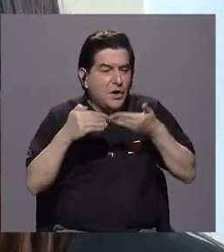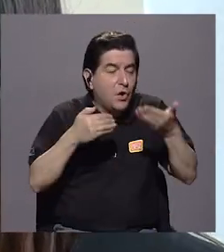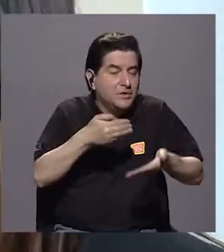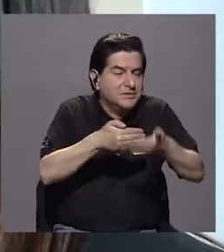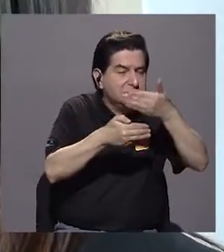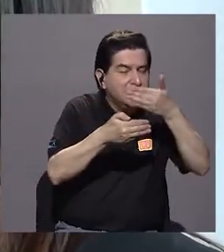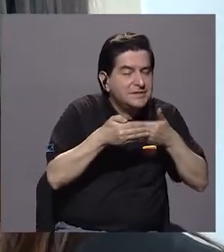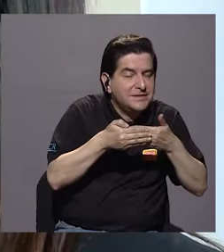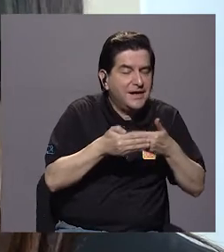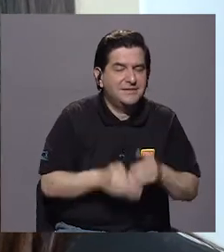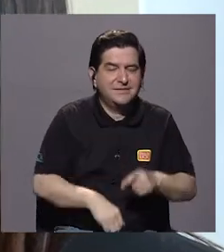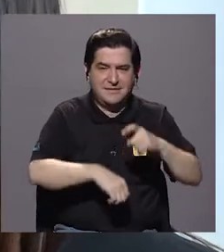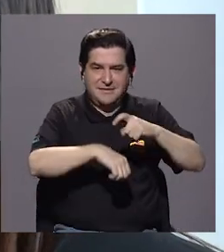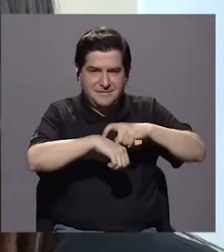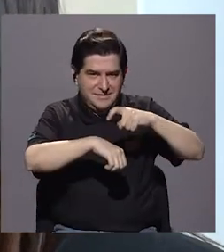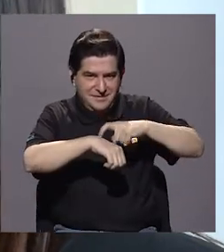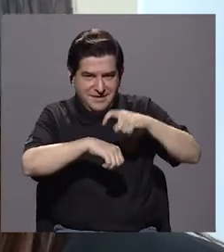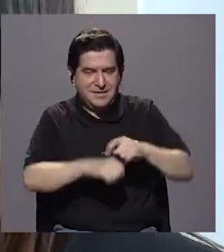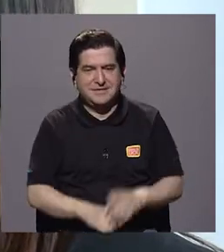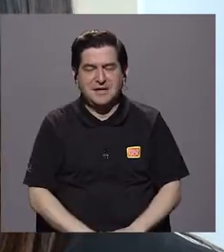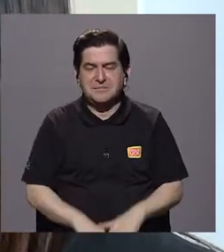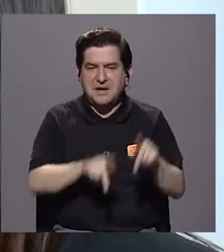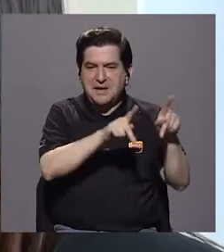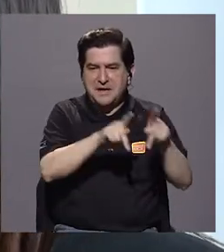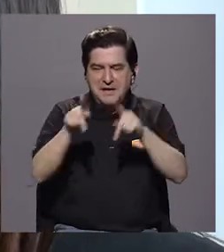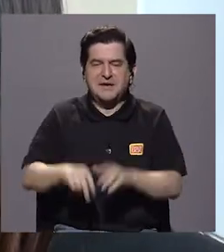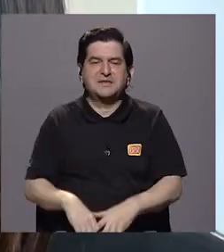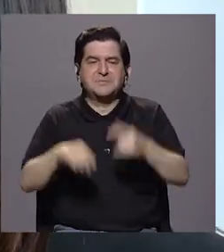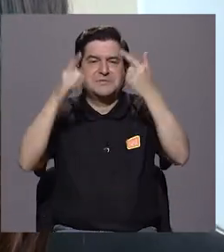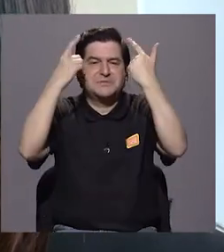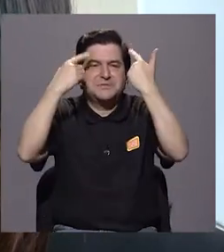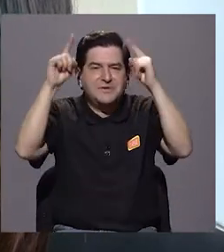estás en esa etapa de reconocimiento y de éxito,